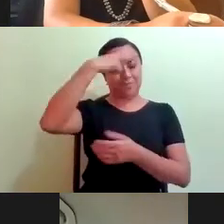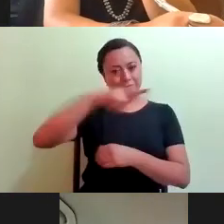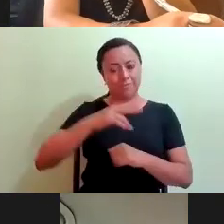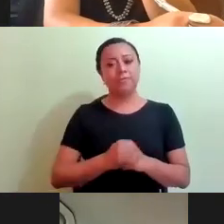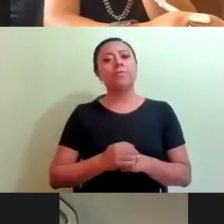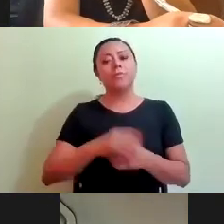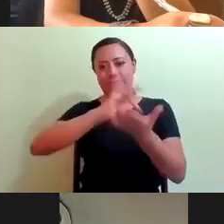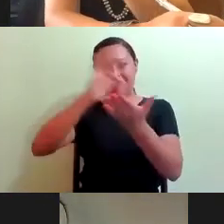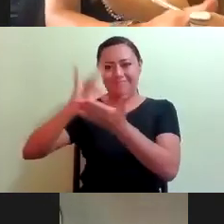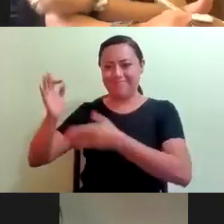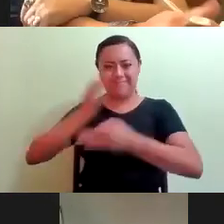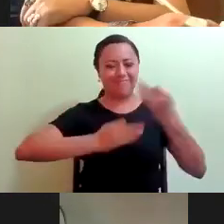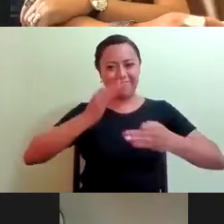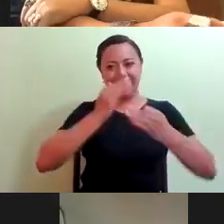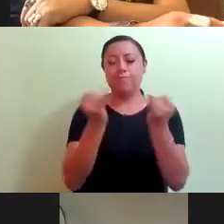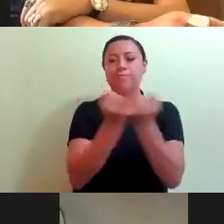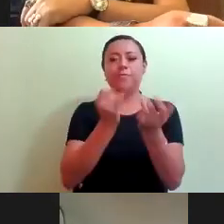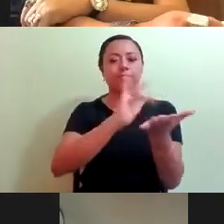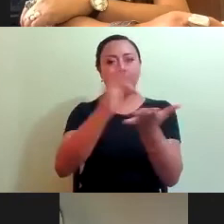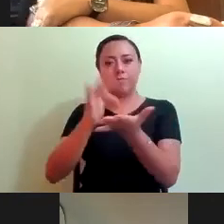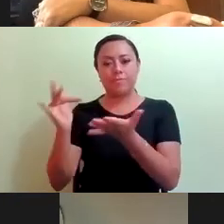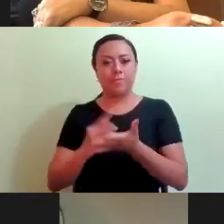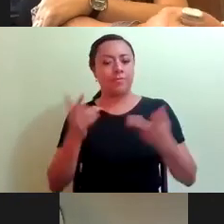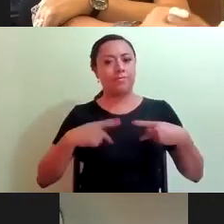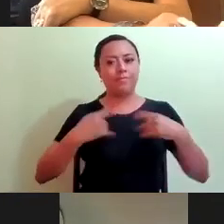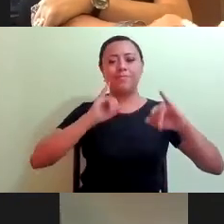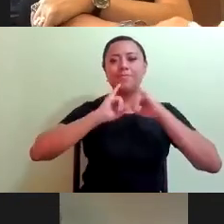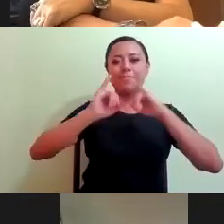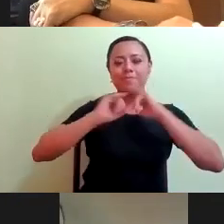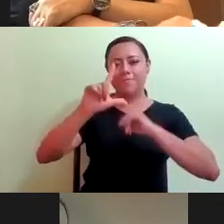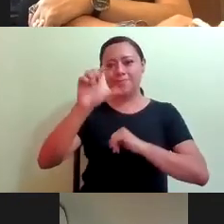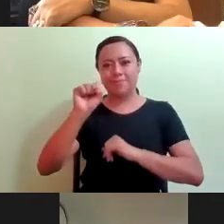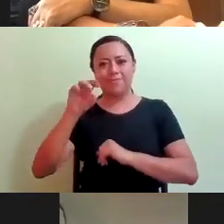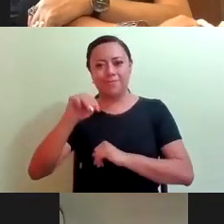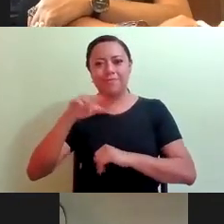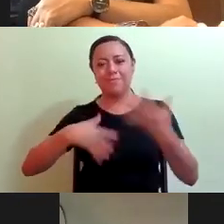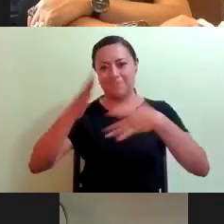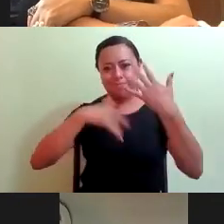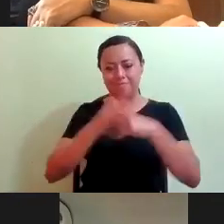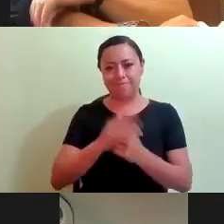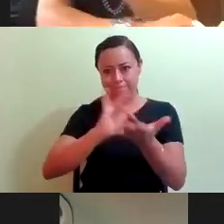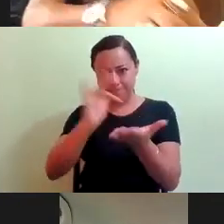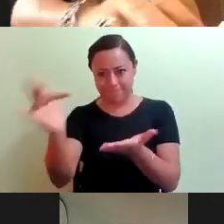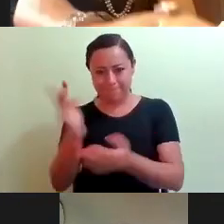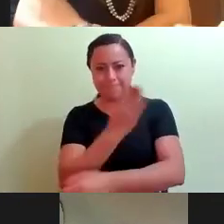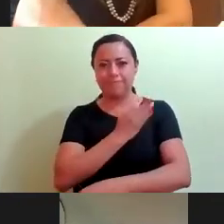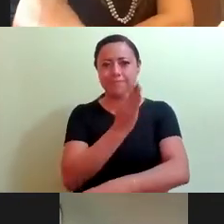intervinieron por su valiosa asistencia, así como también a la persona intérprete de lengua de señas mexicanas. Muchas gracias y muy buena